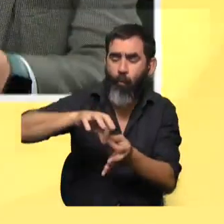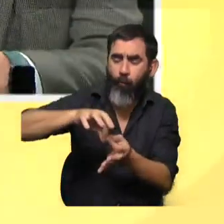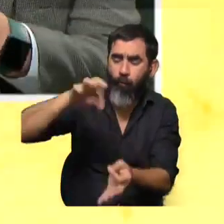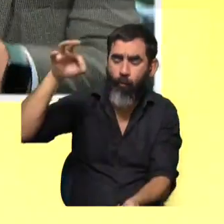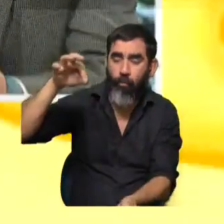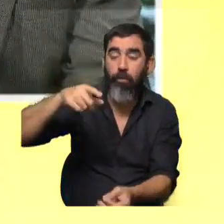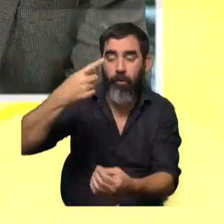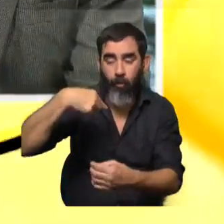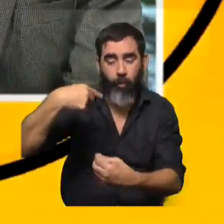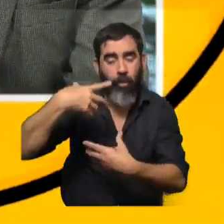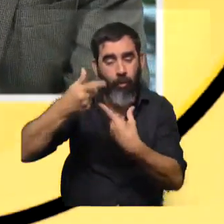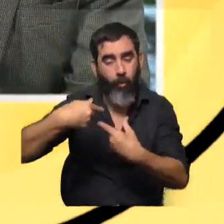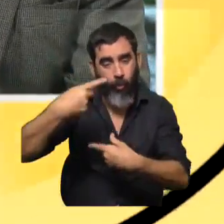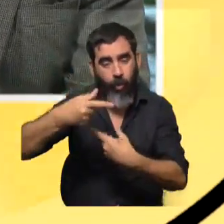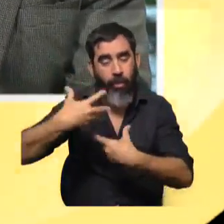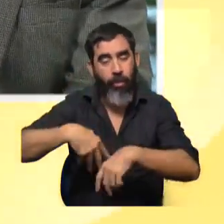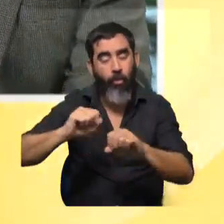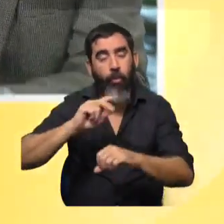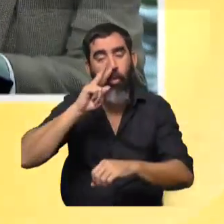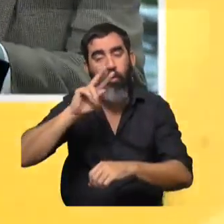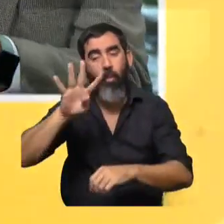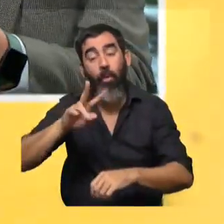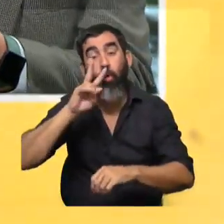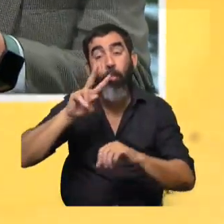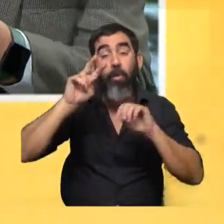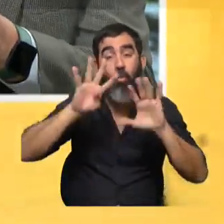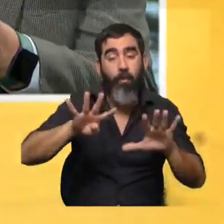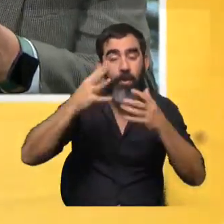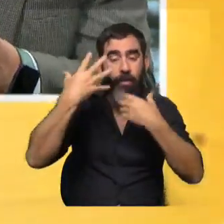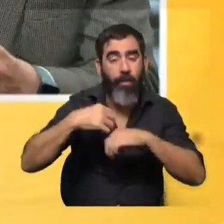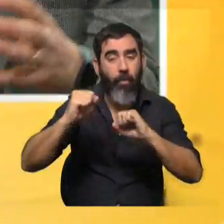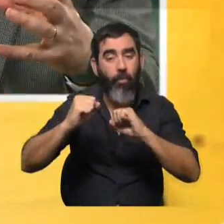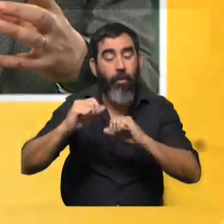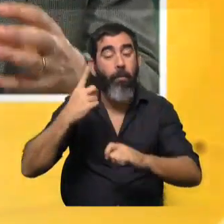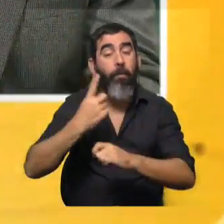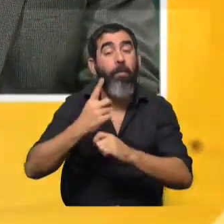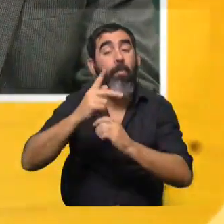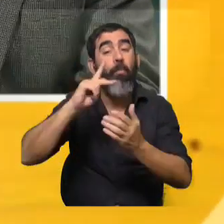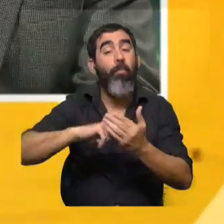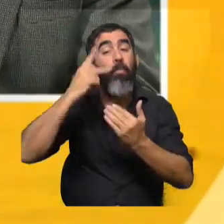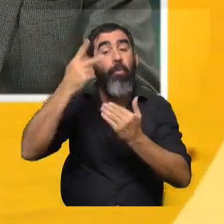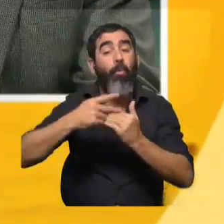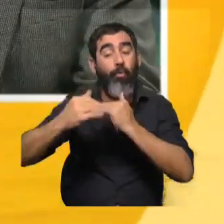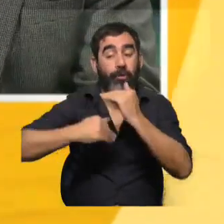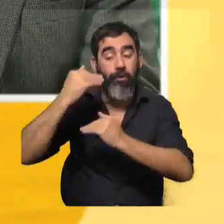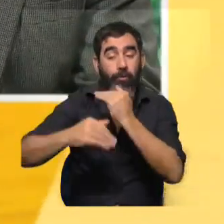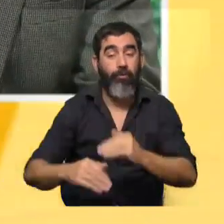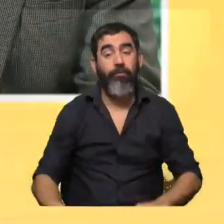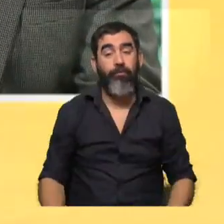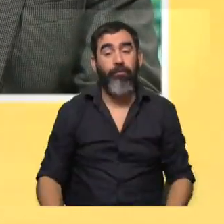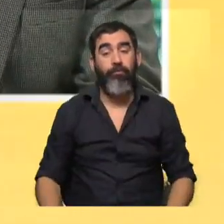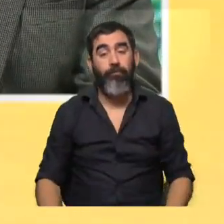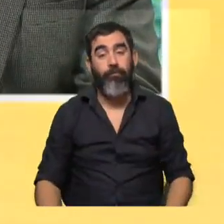fueron descubriendo cosas entre el 2004 y el 2009, que fue el desarrollo de ese primer proyecto del acuífero guaraní, y